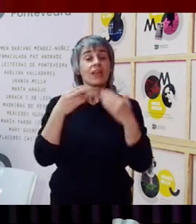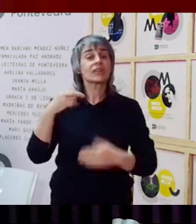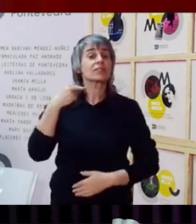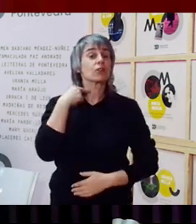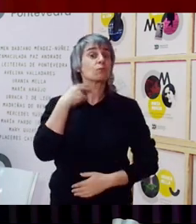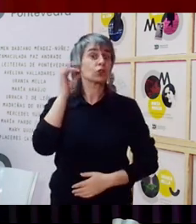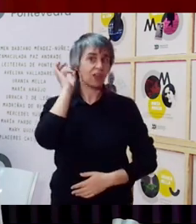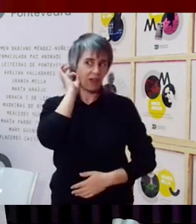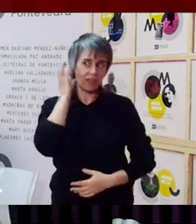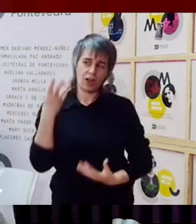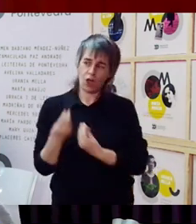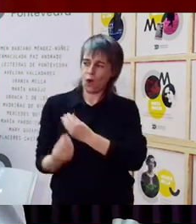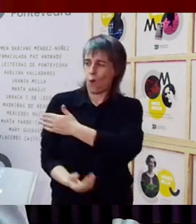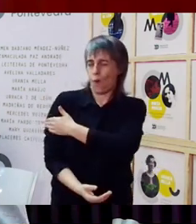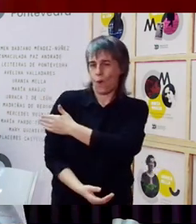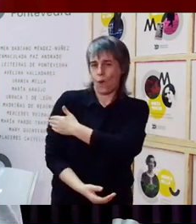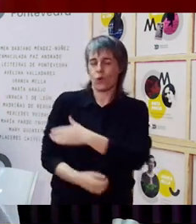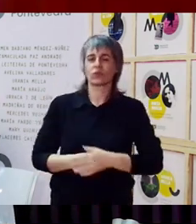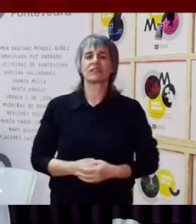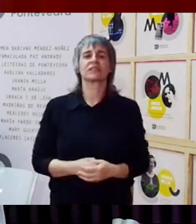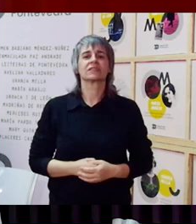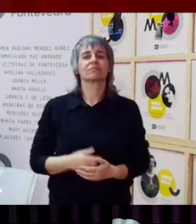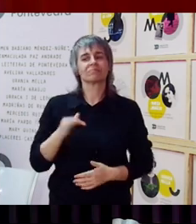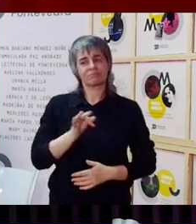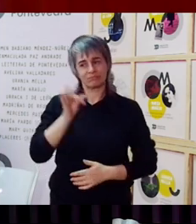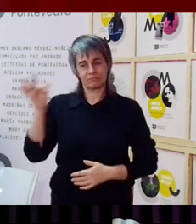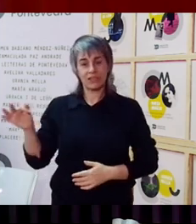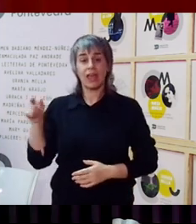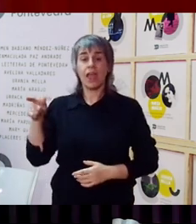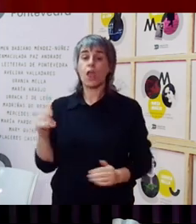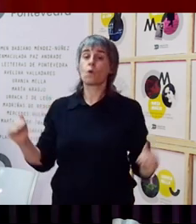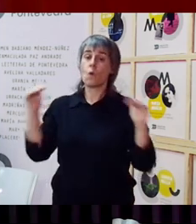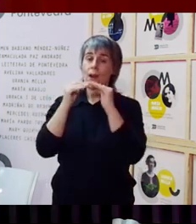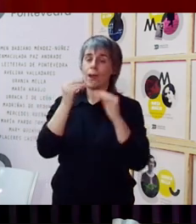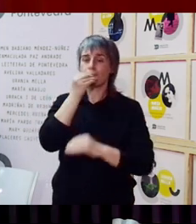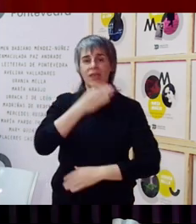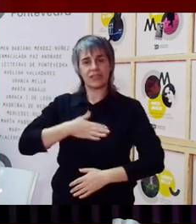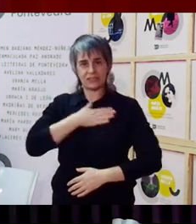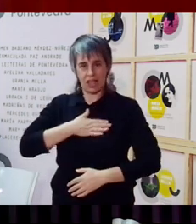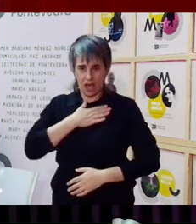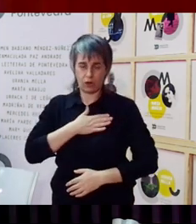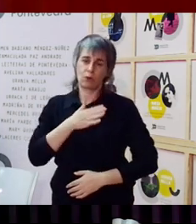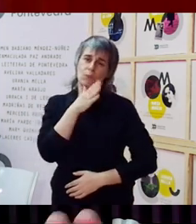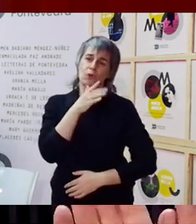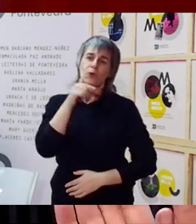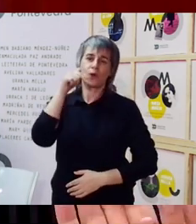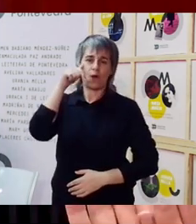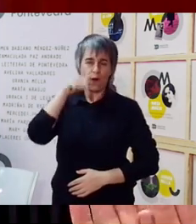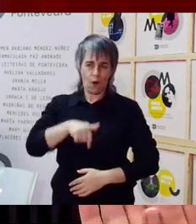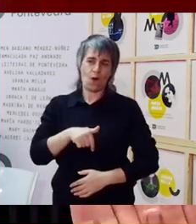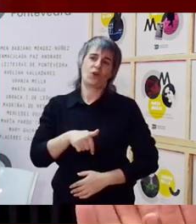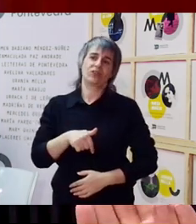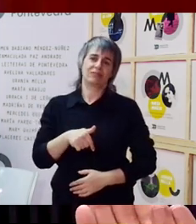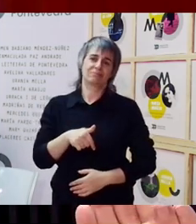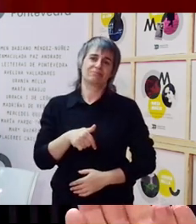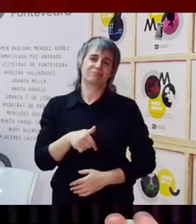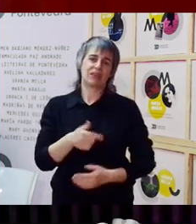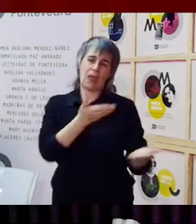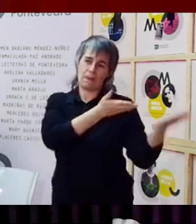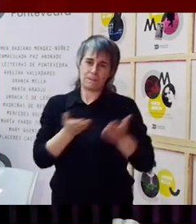que ahora nos acompaña, e vos lledo o paso de Igualdade e Benestar, Sandra Bastos, por traernos aquí este bonito